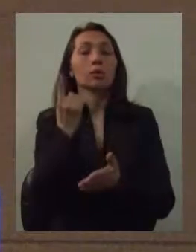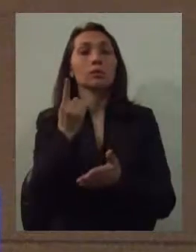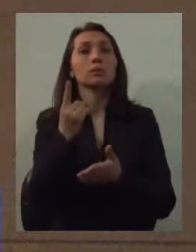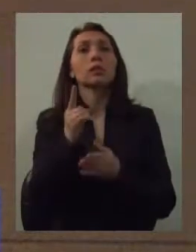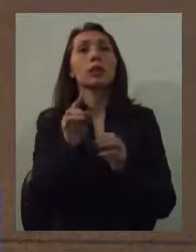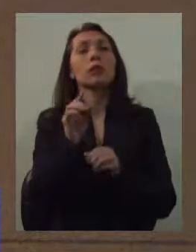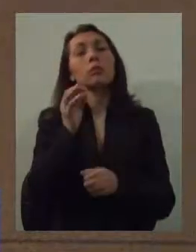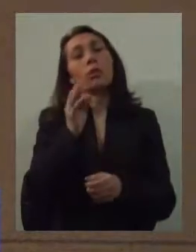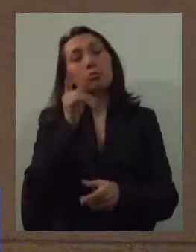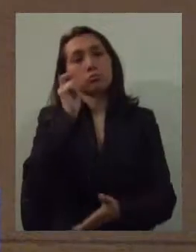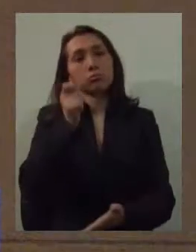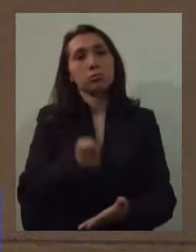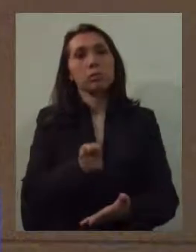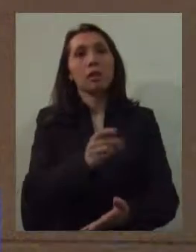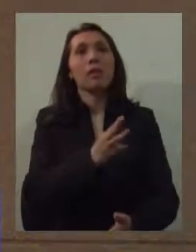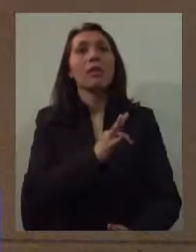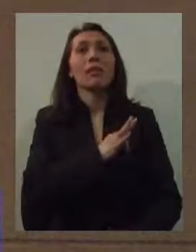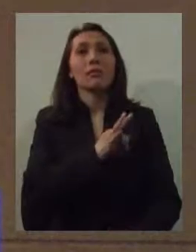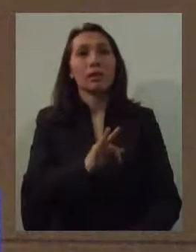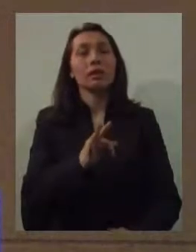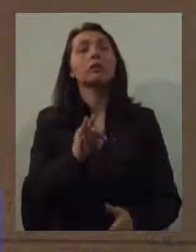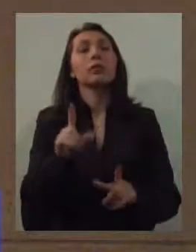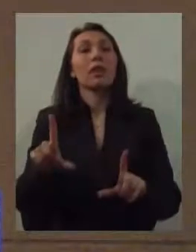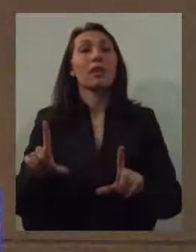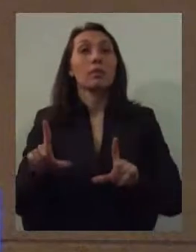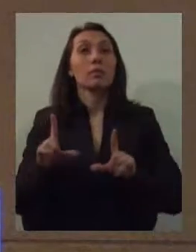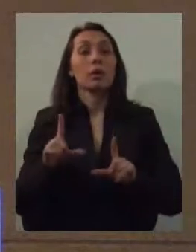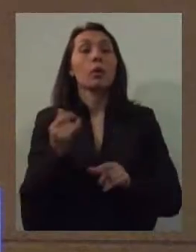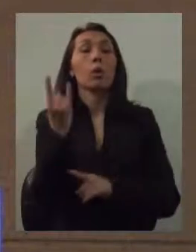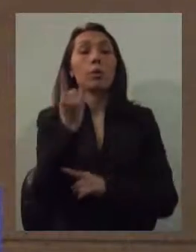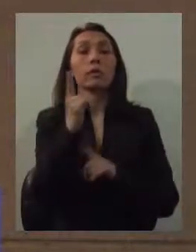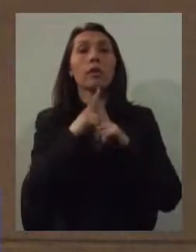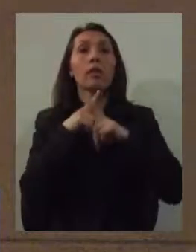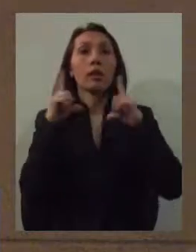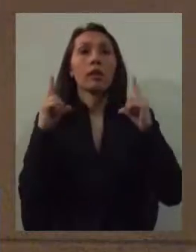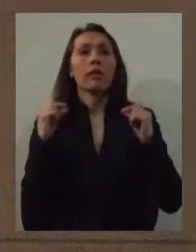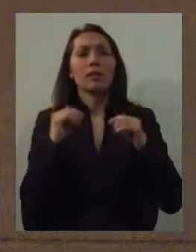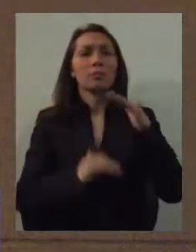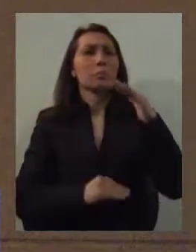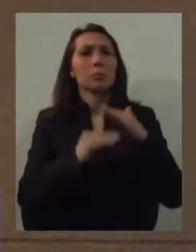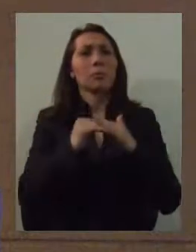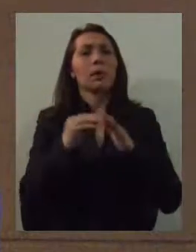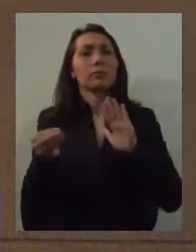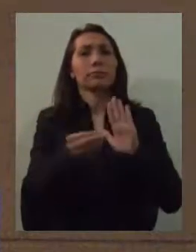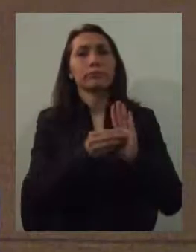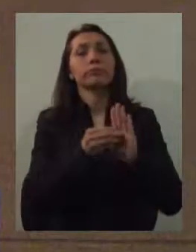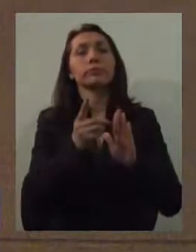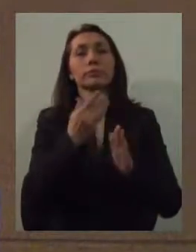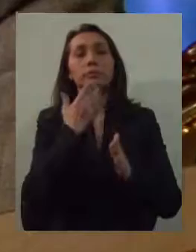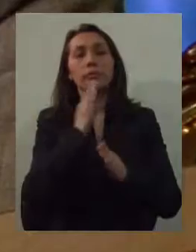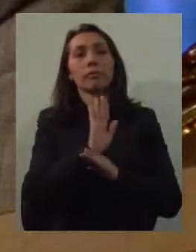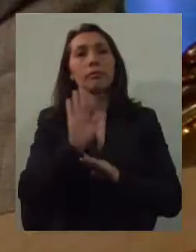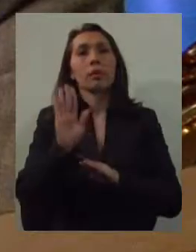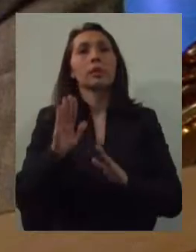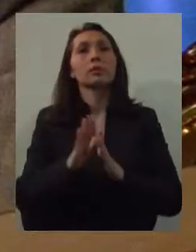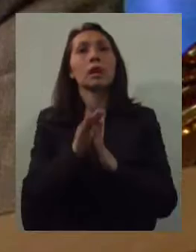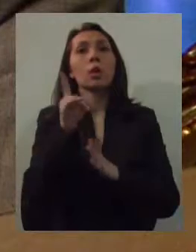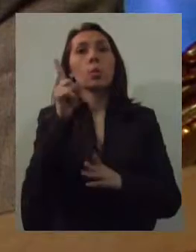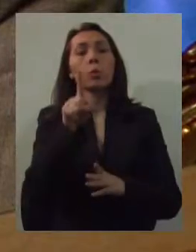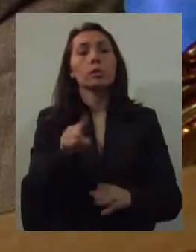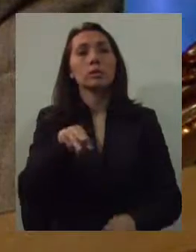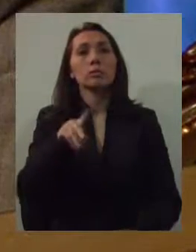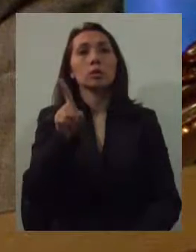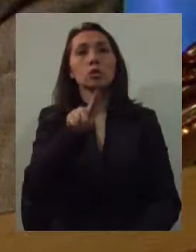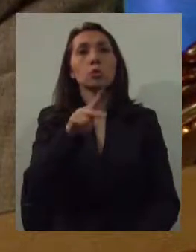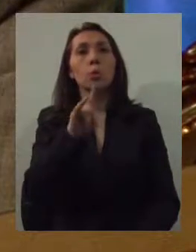Francia. Es diplomado en Reforma Procesal Penal de la Universidad Diego Portales con distinción máxima. Tiene una estadía también en San Luis, Missouri, y